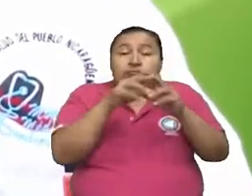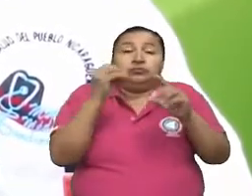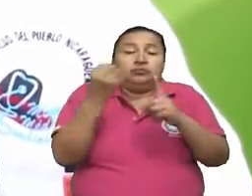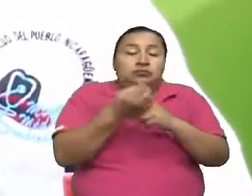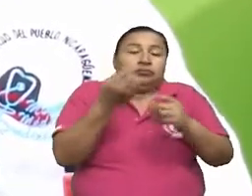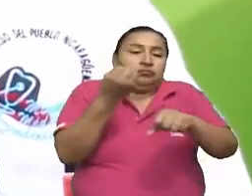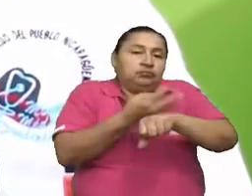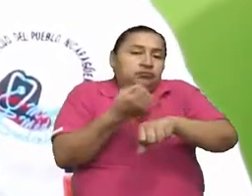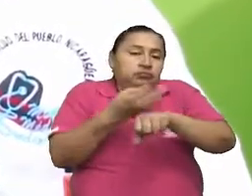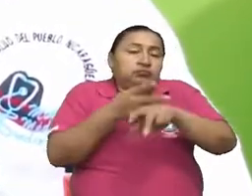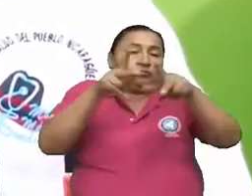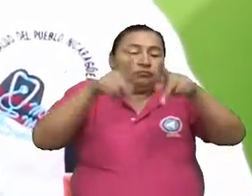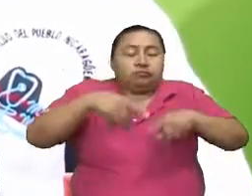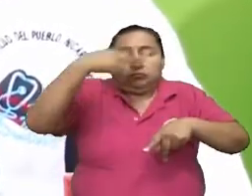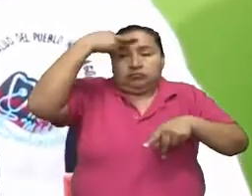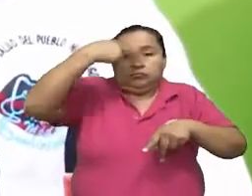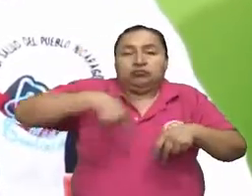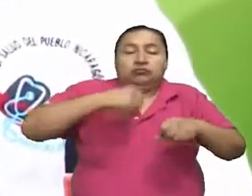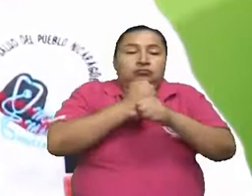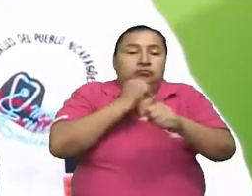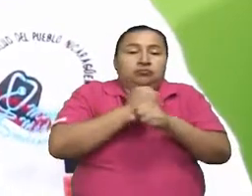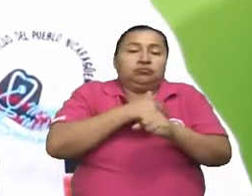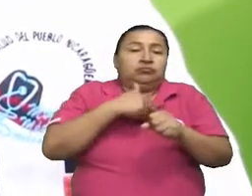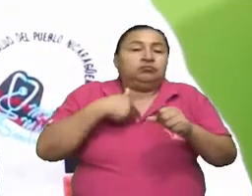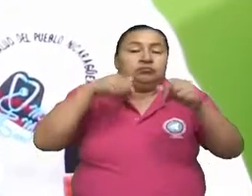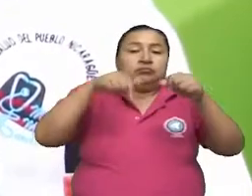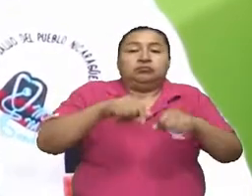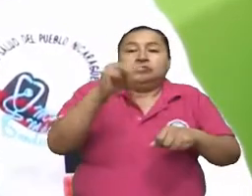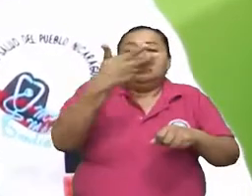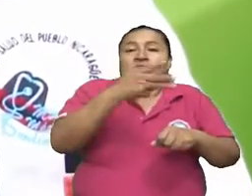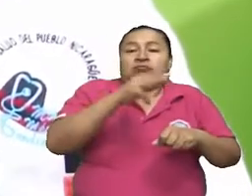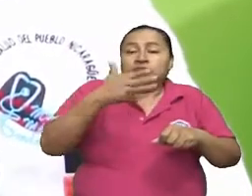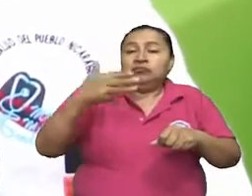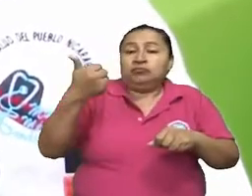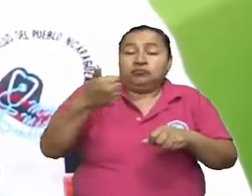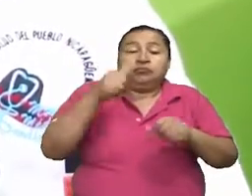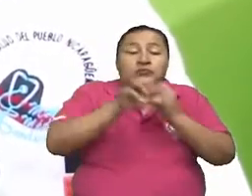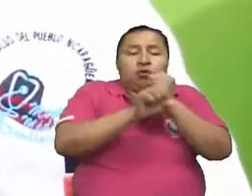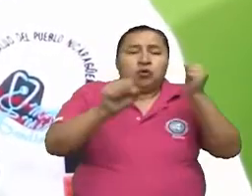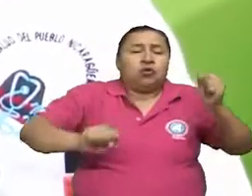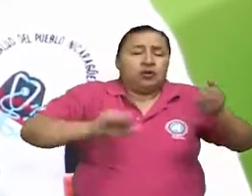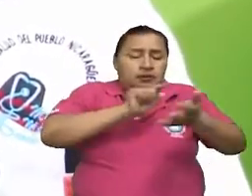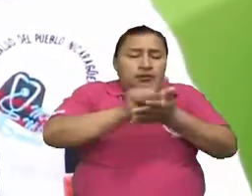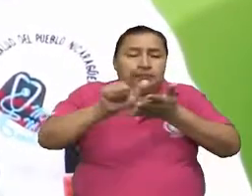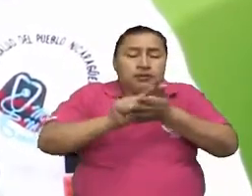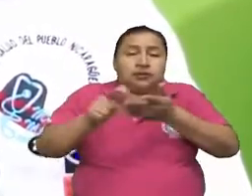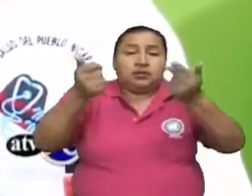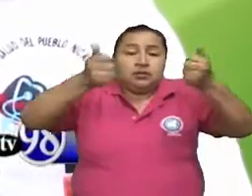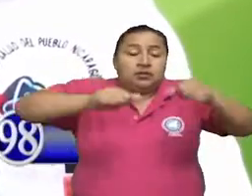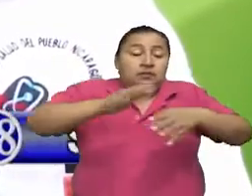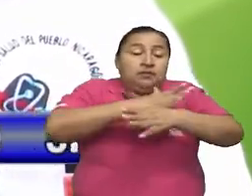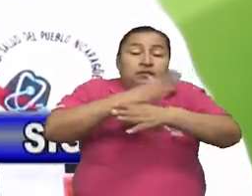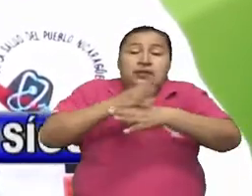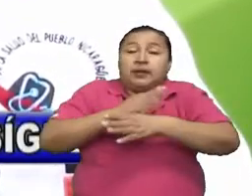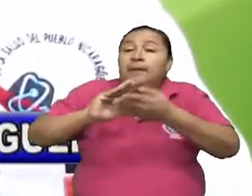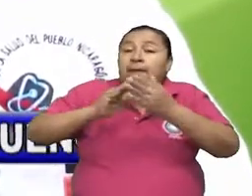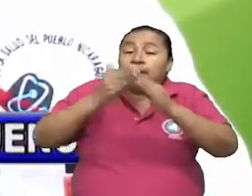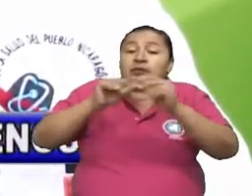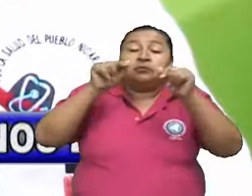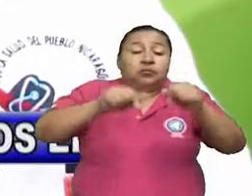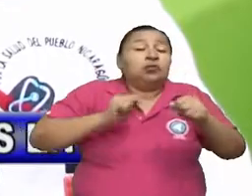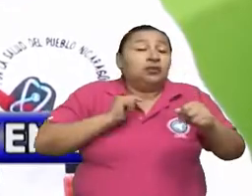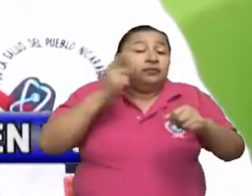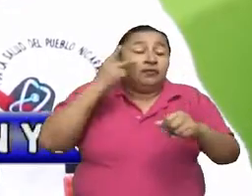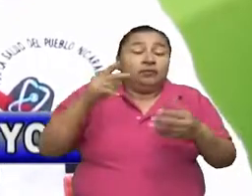alcaldías y la población en general, realizamos 996 jornadas de limpieza en barrios y comunidades donde